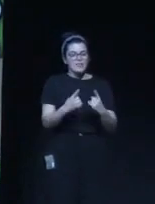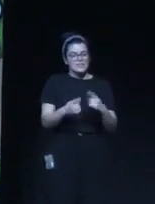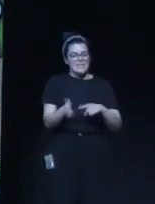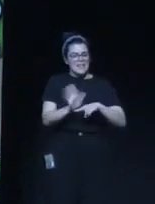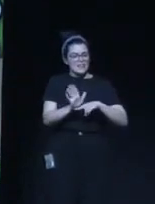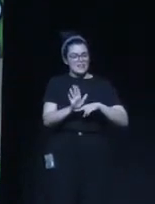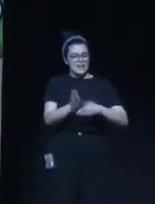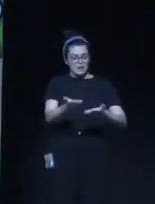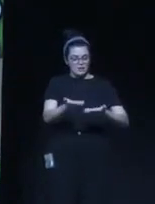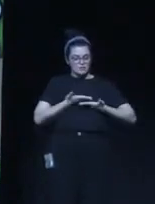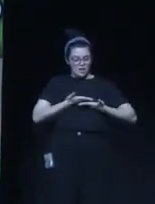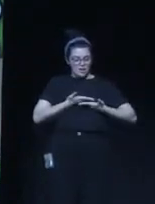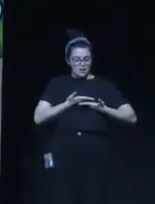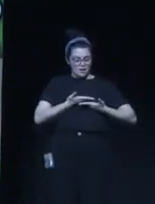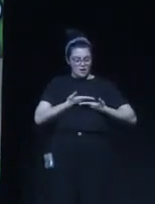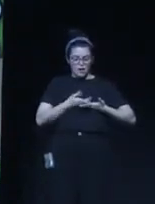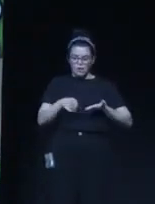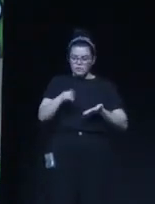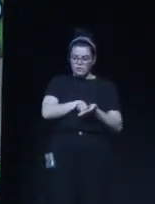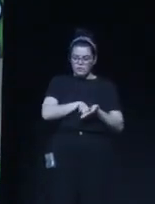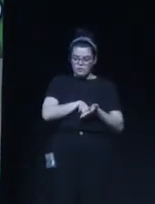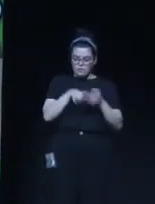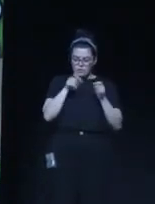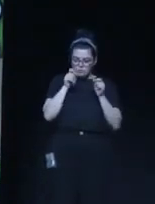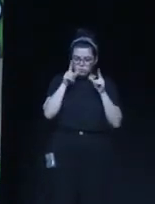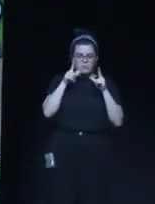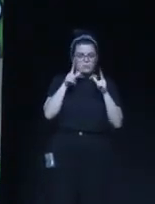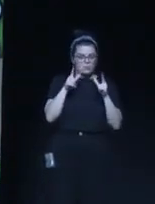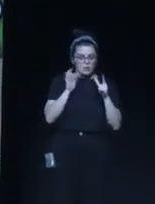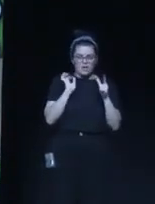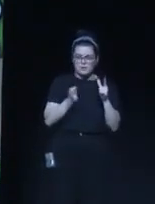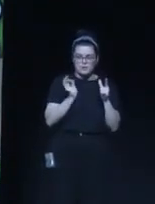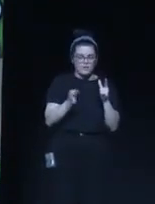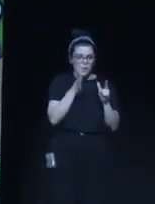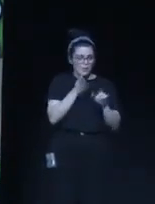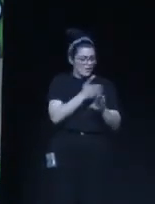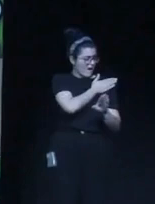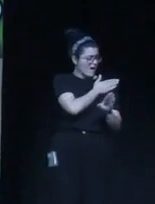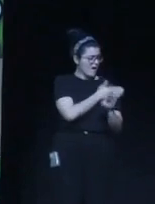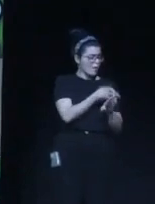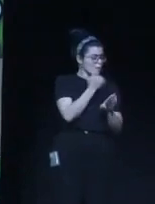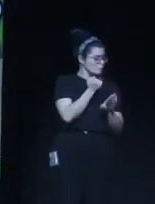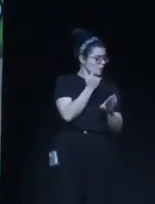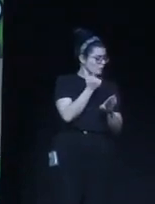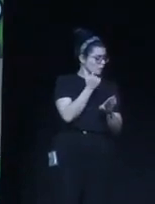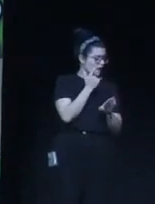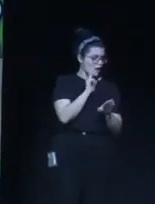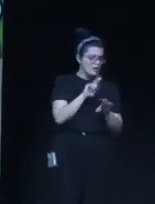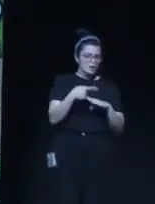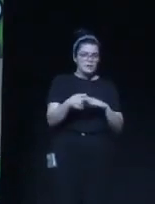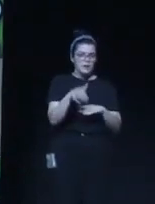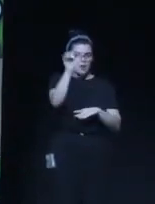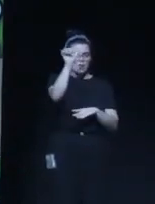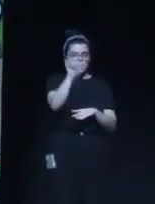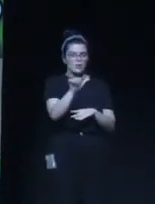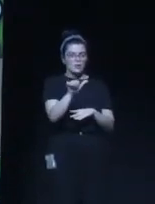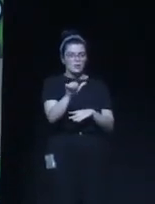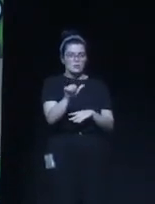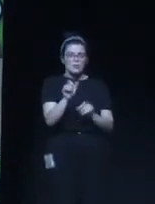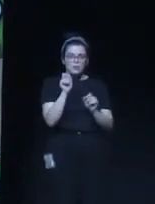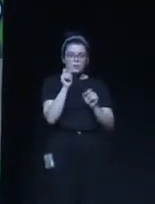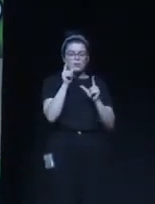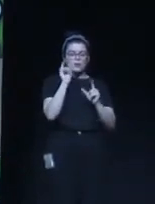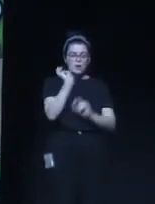imagen y dices, ¡oh, esto es así! ¿No? Y el debate de las mujeres en la película son debates reales, porque eso ha pasado de